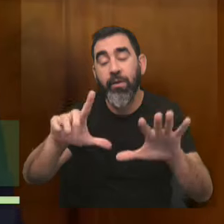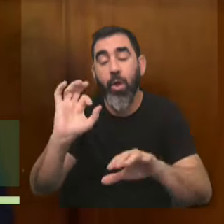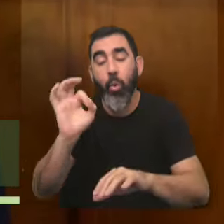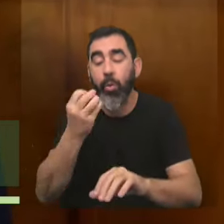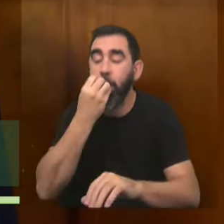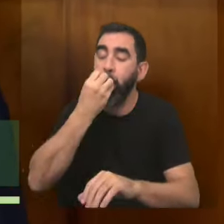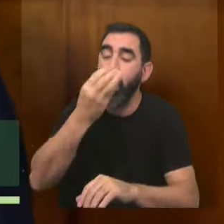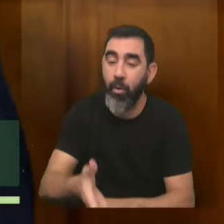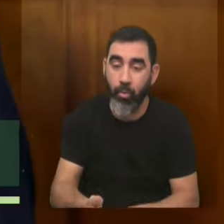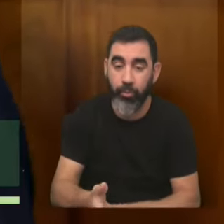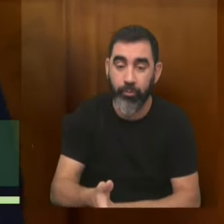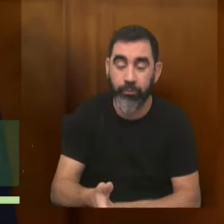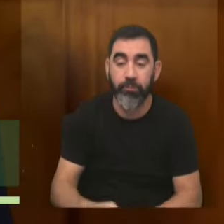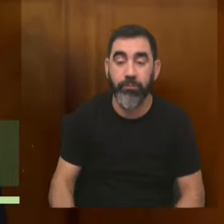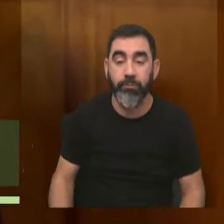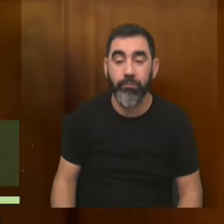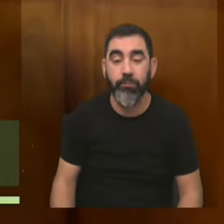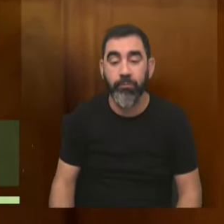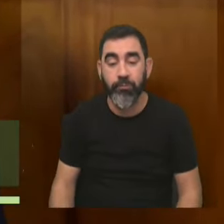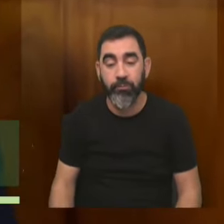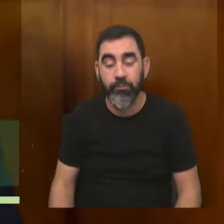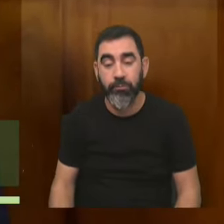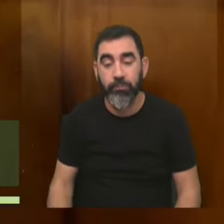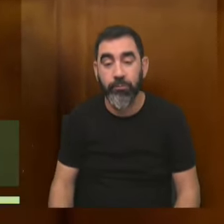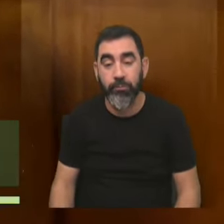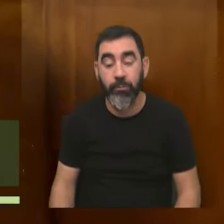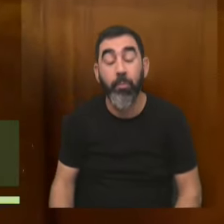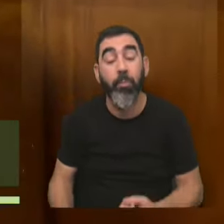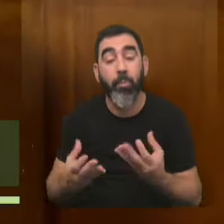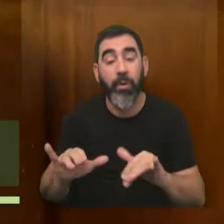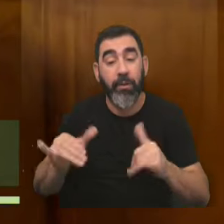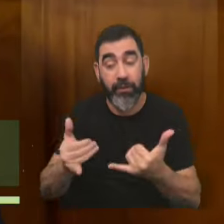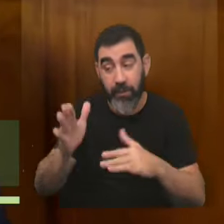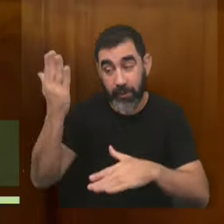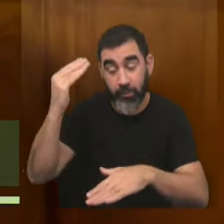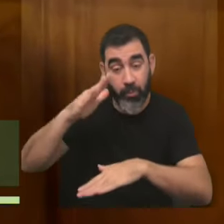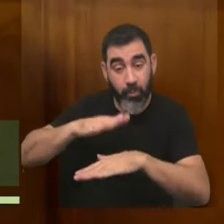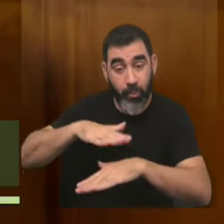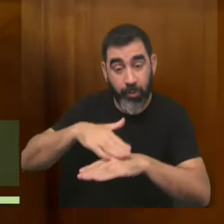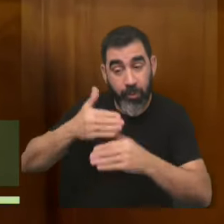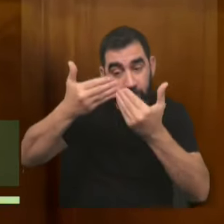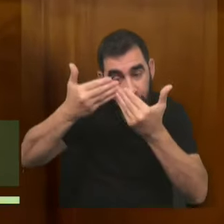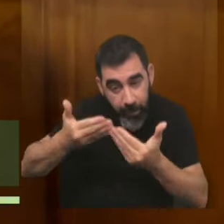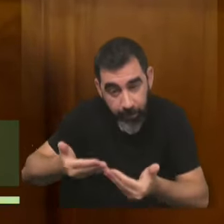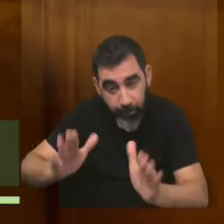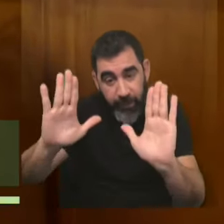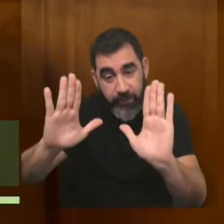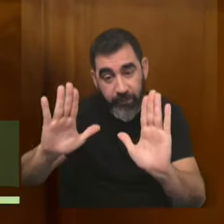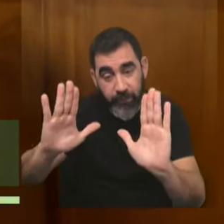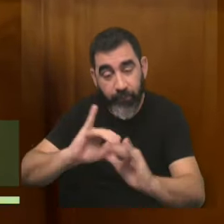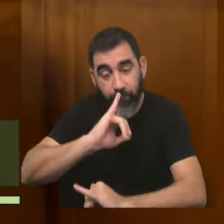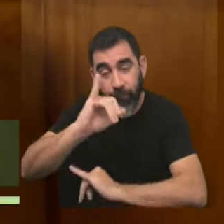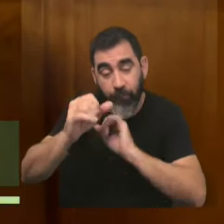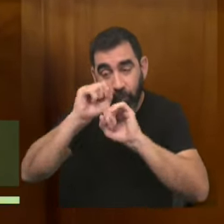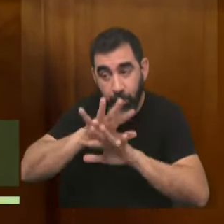que lo lo puedan realizar es mucho mejor porque así ya en ese momento cuando empiecen a a dar la